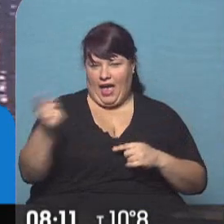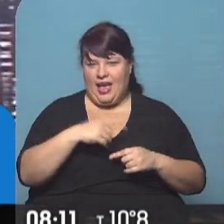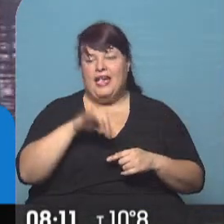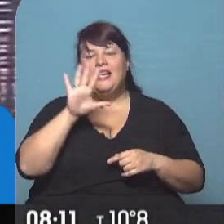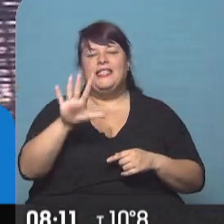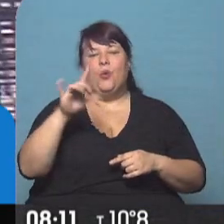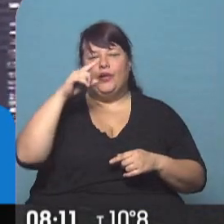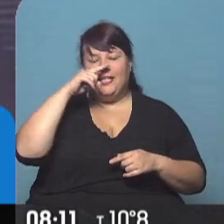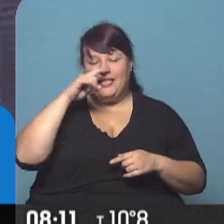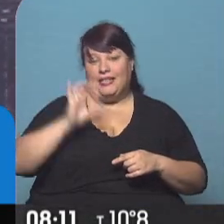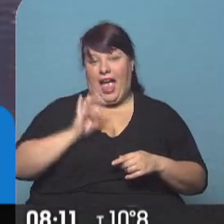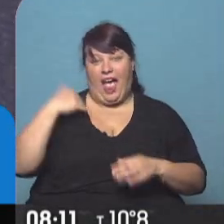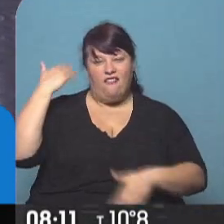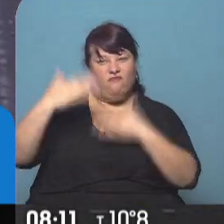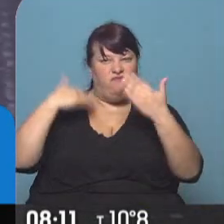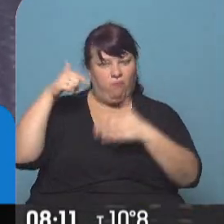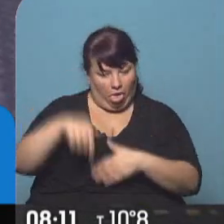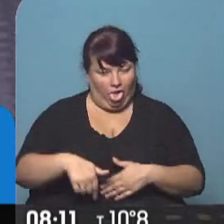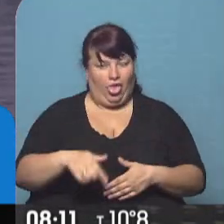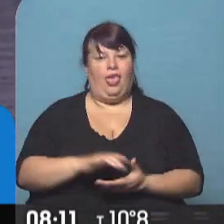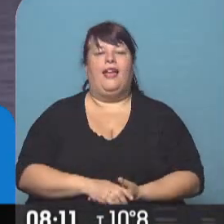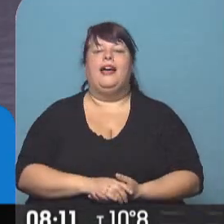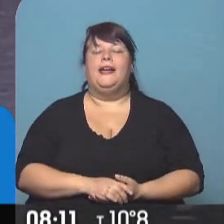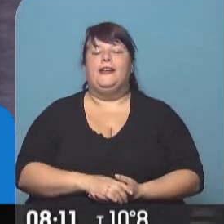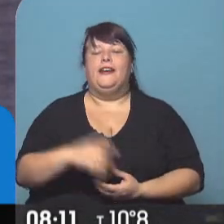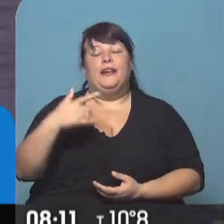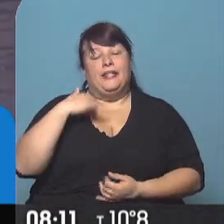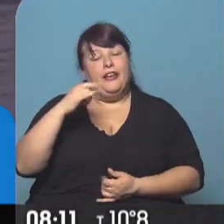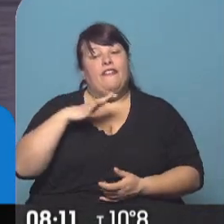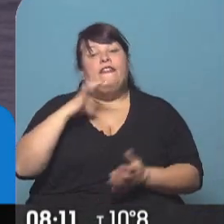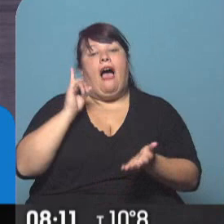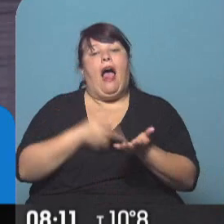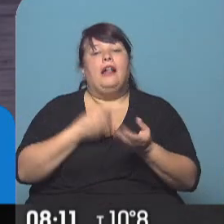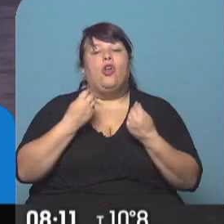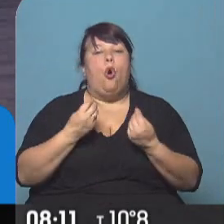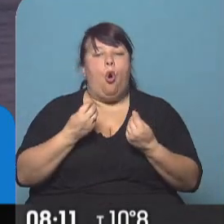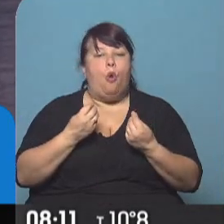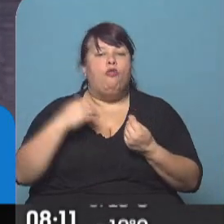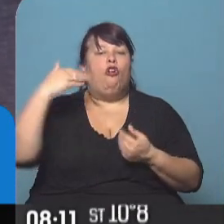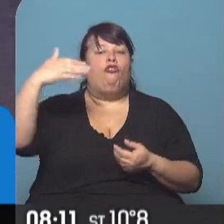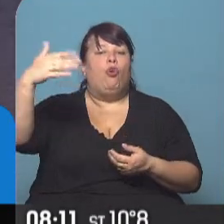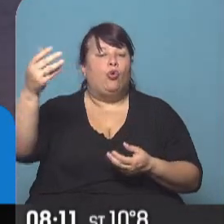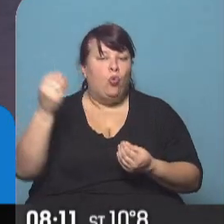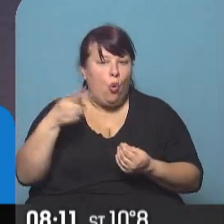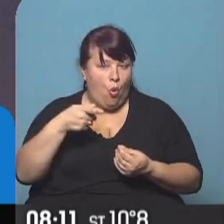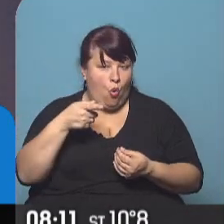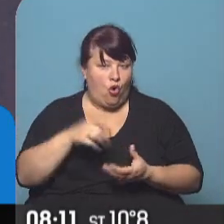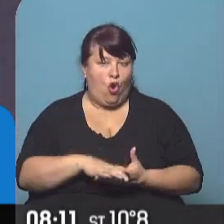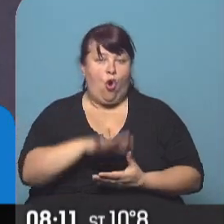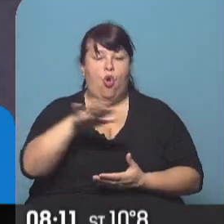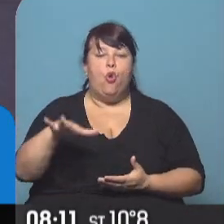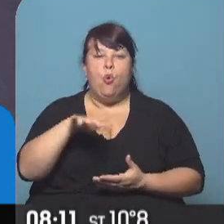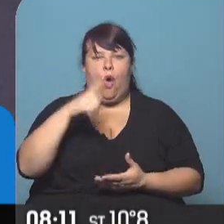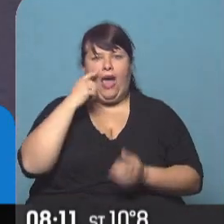57 años después. Resta determinar cuál va a ser el futuro de este